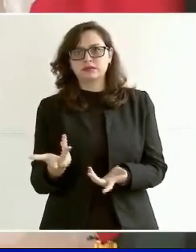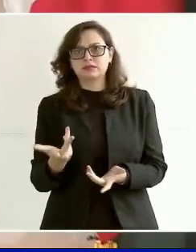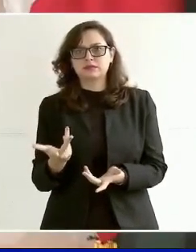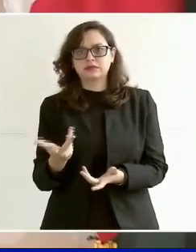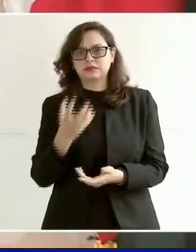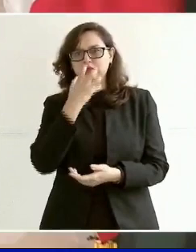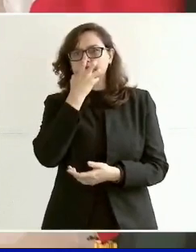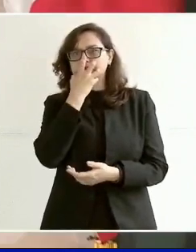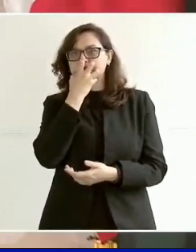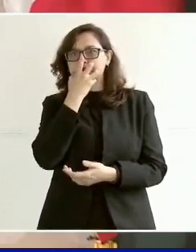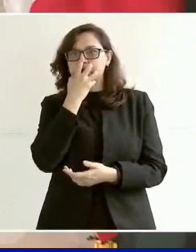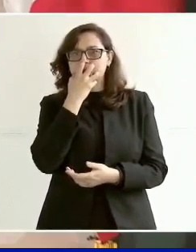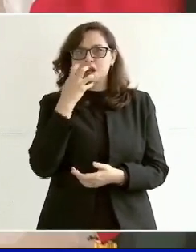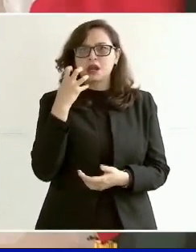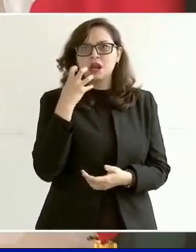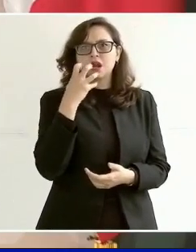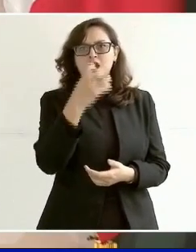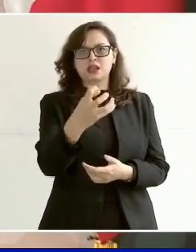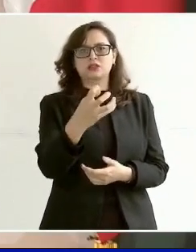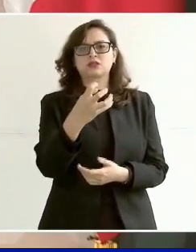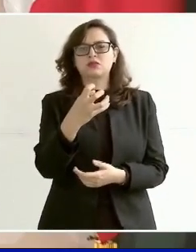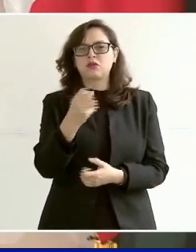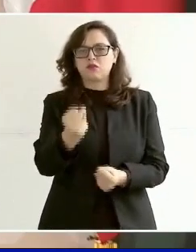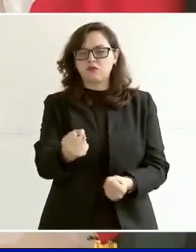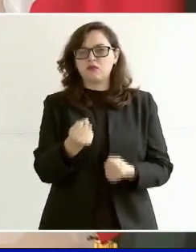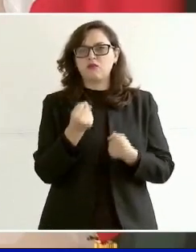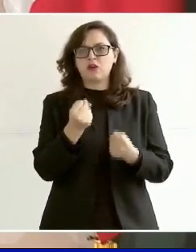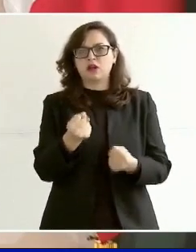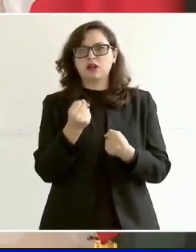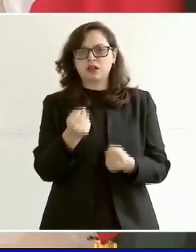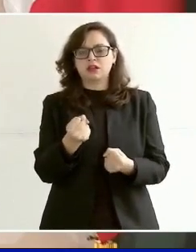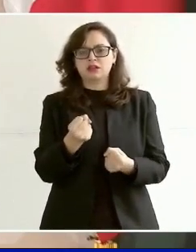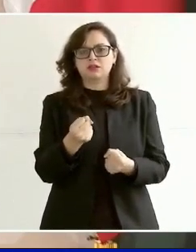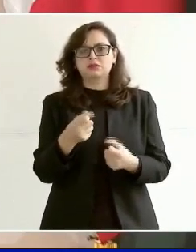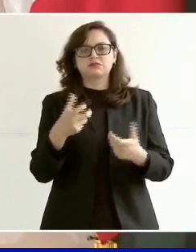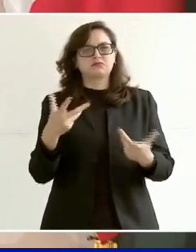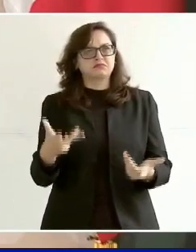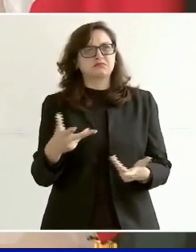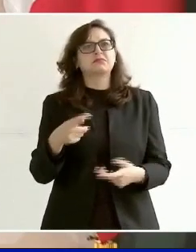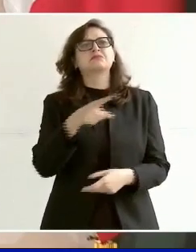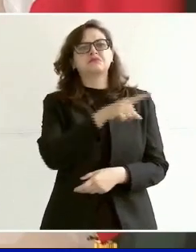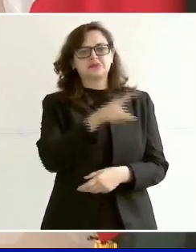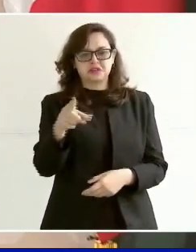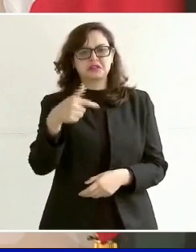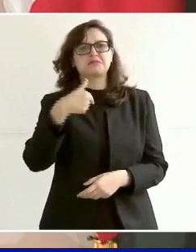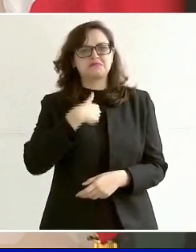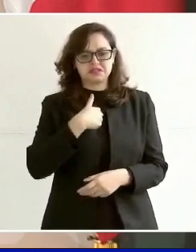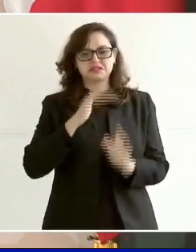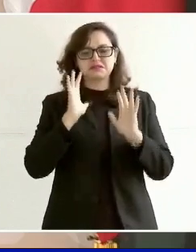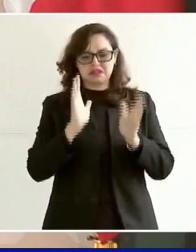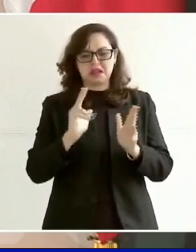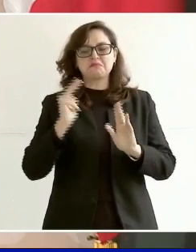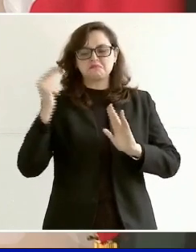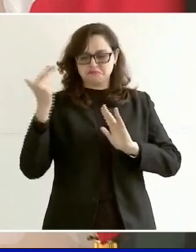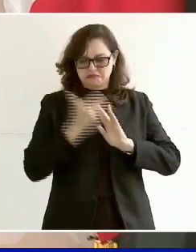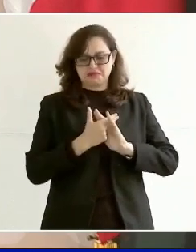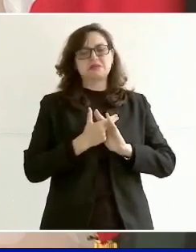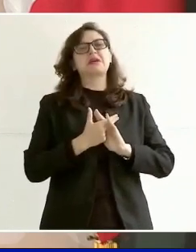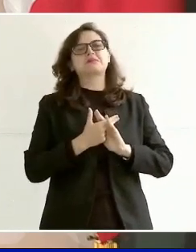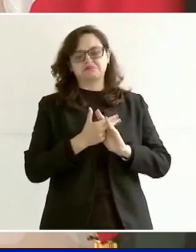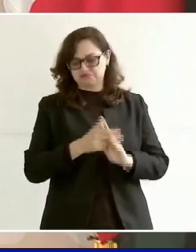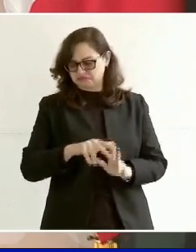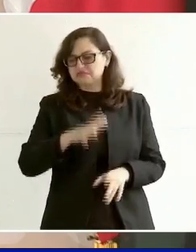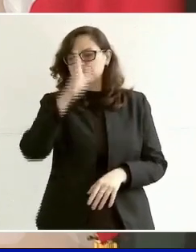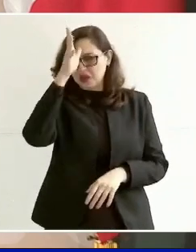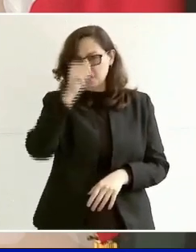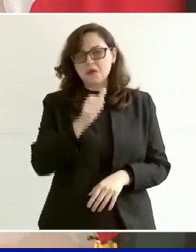gritó fuertemente hasta que se les hizo, pero les aseguro que no